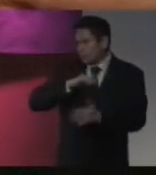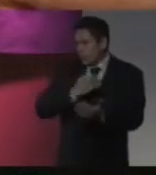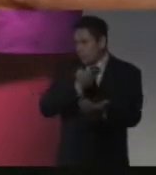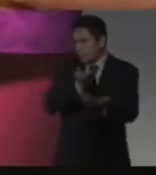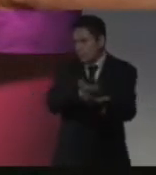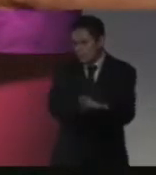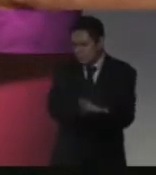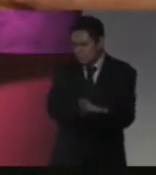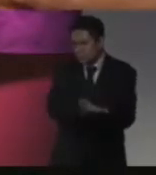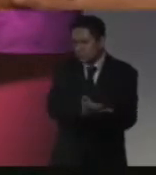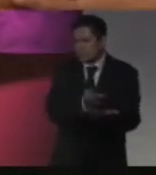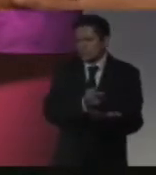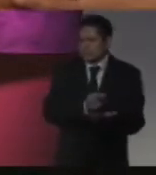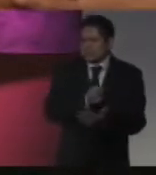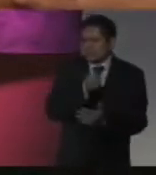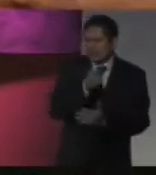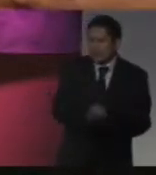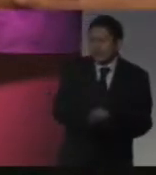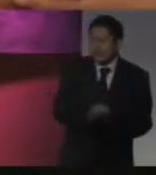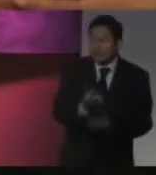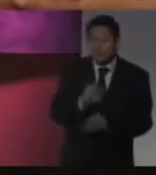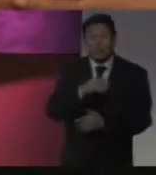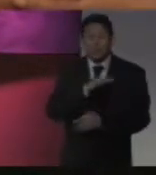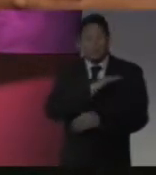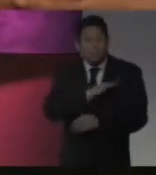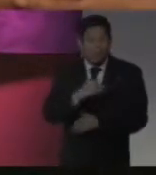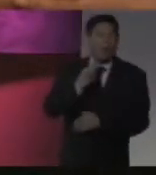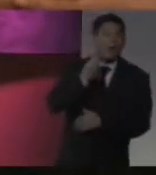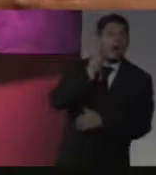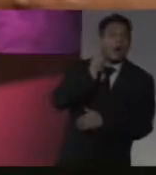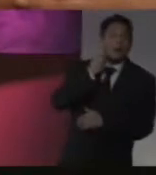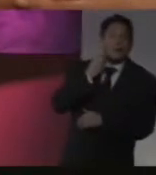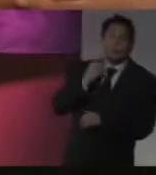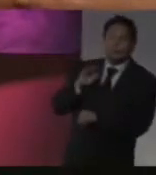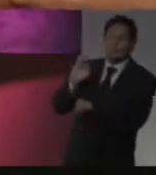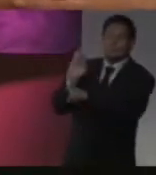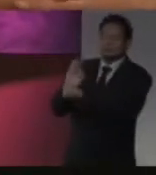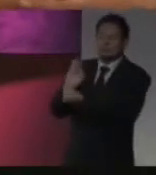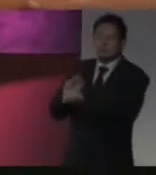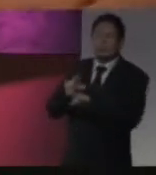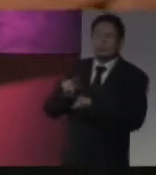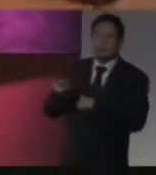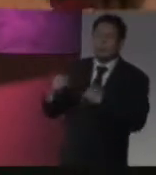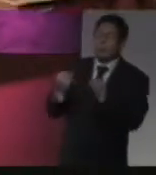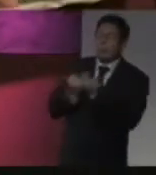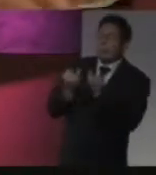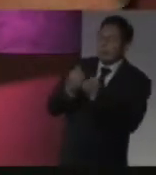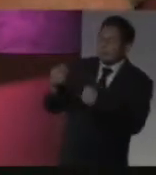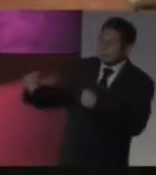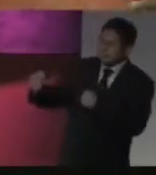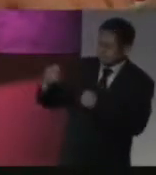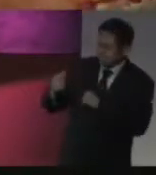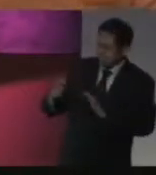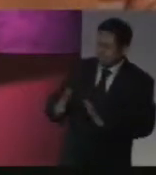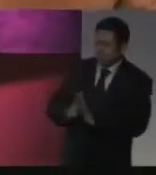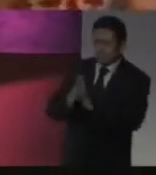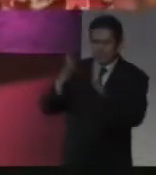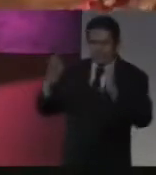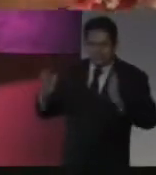de hacer la defensa de una manera participativa, buscando que a través de